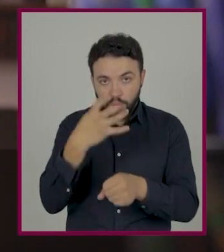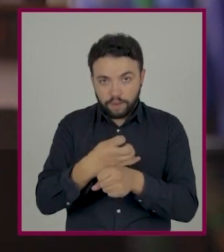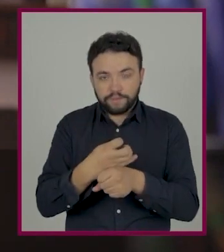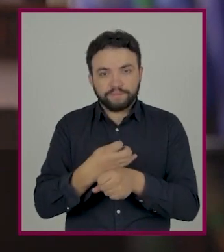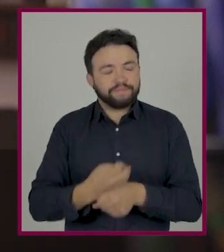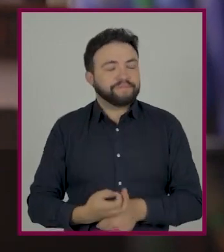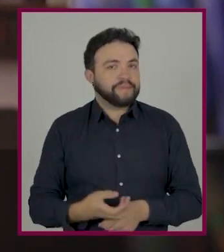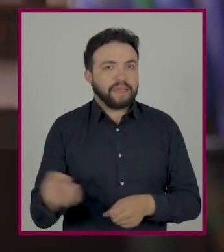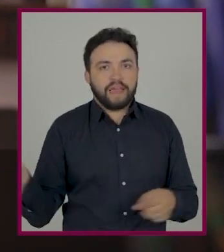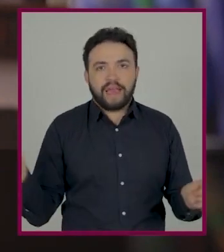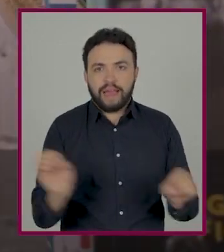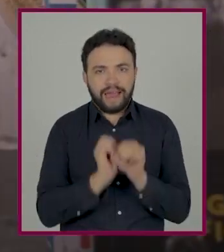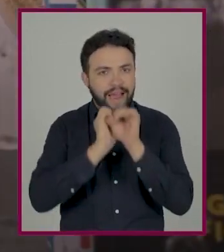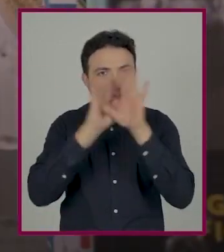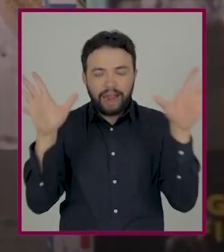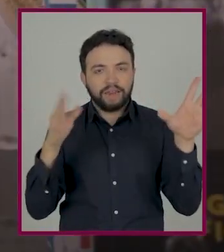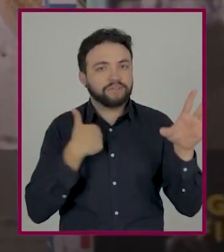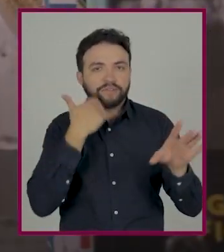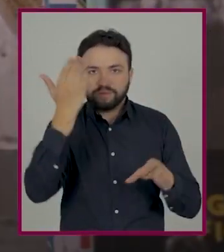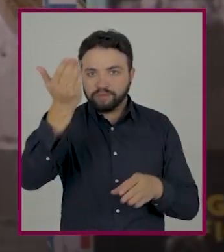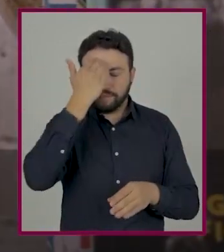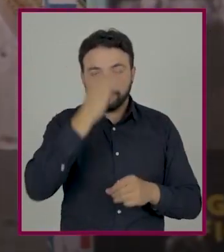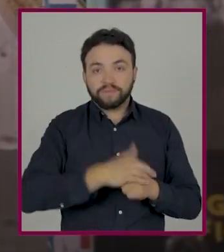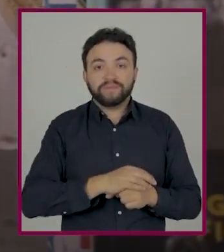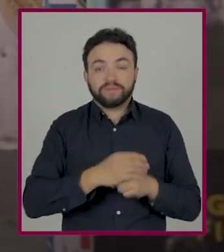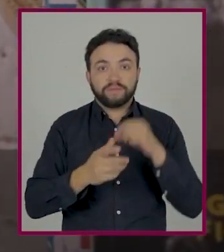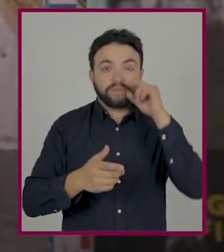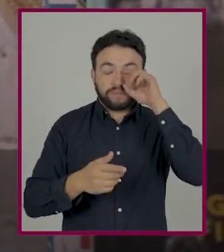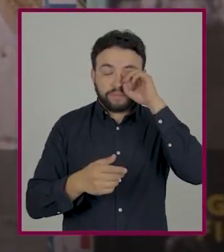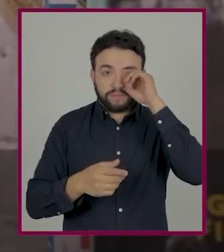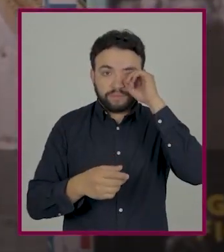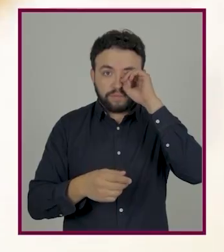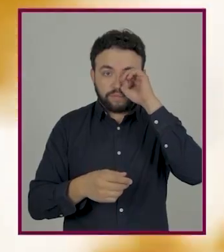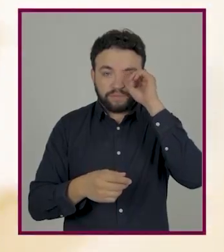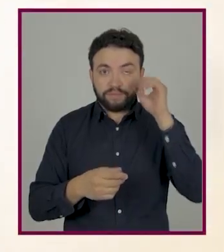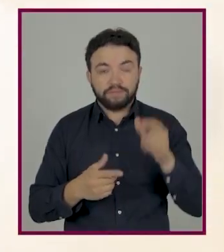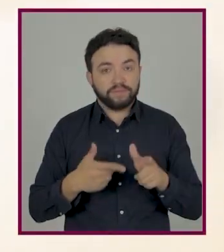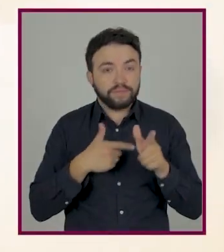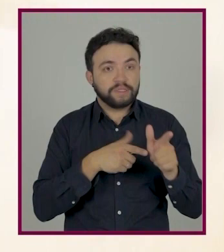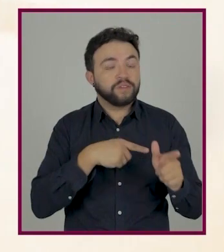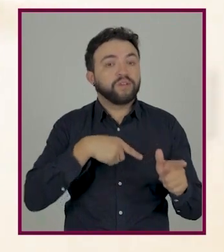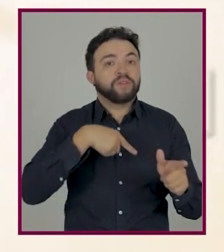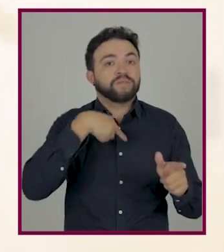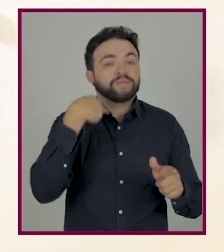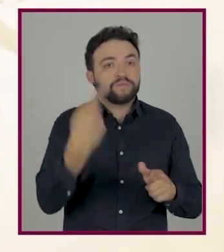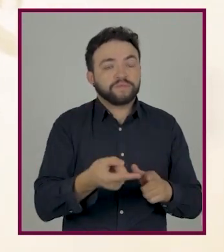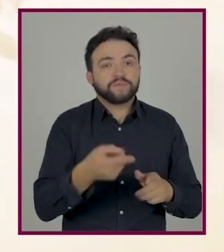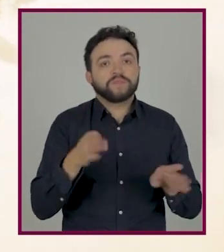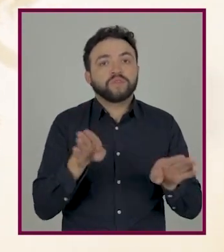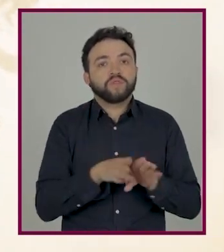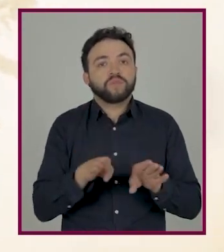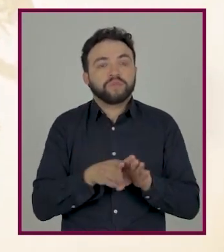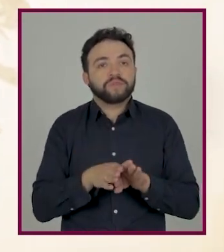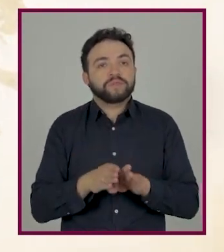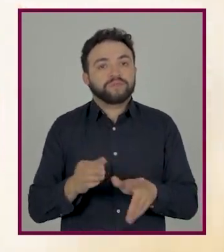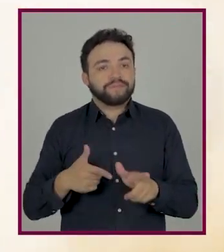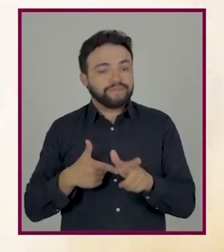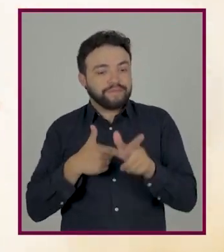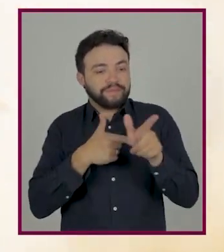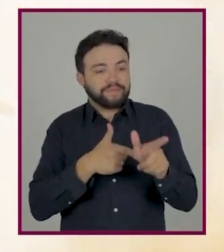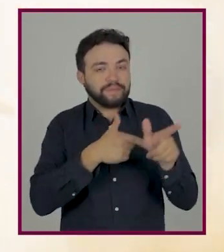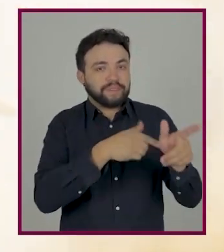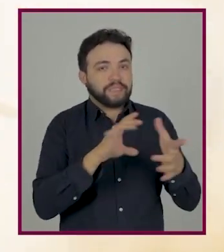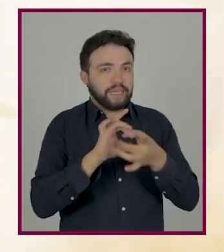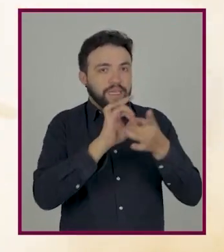¿estás listo para conocer el siguiente? Claro que por supuesto que yes. La siguiente es la cadena